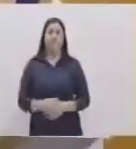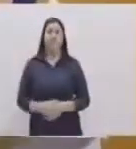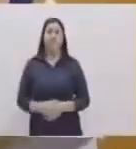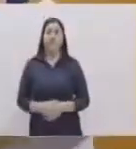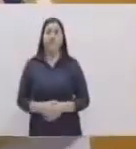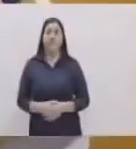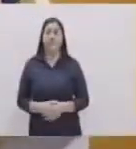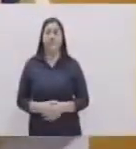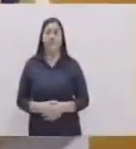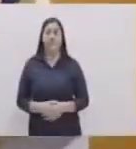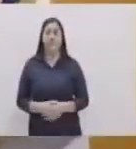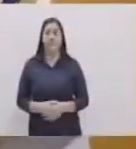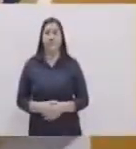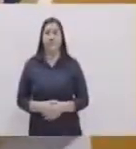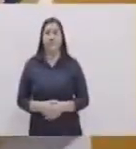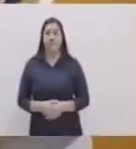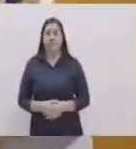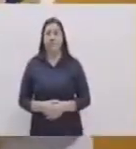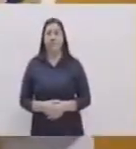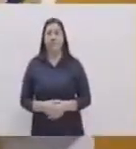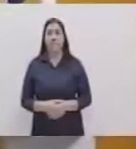C.